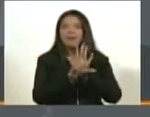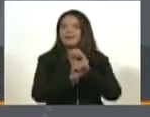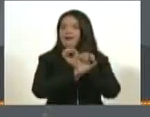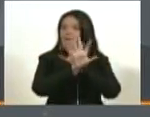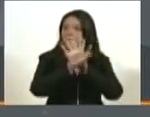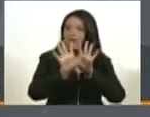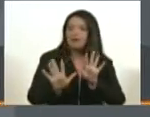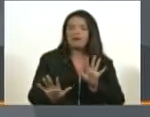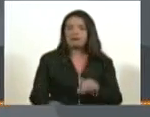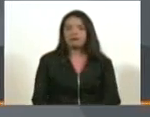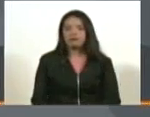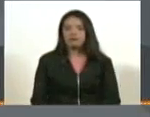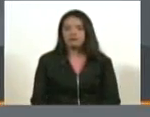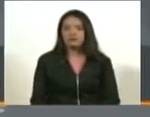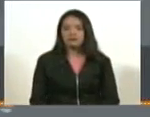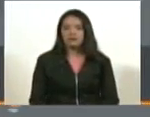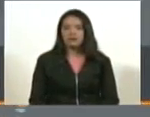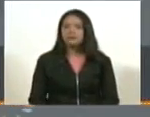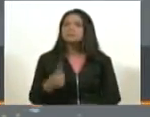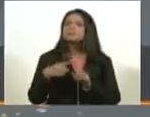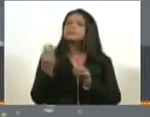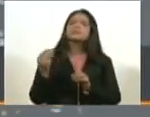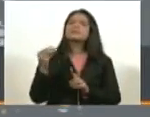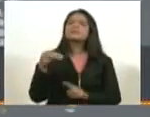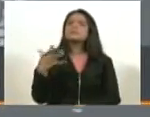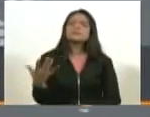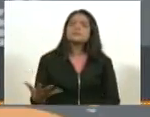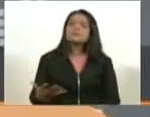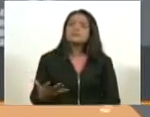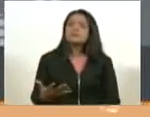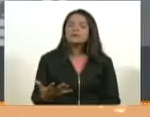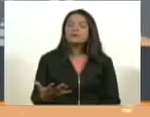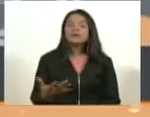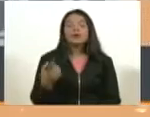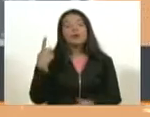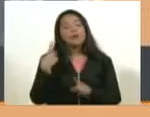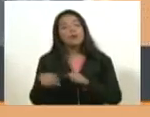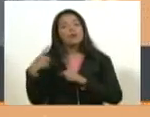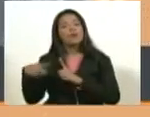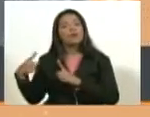además, entre otras cosas, queridos amigos,